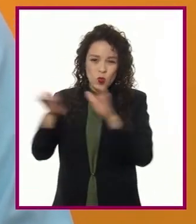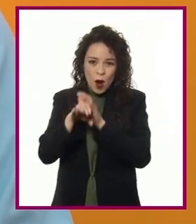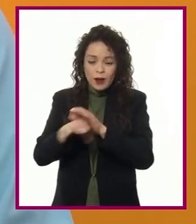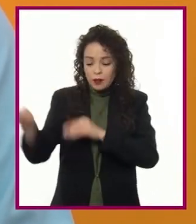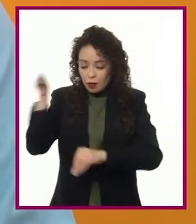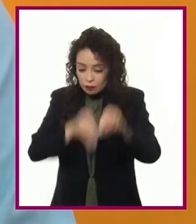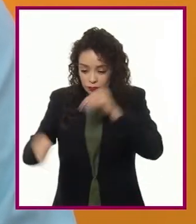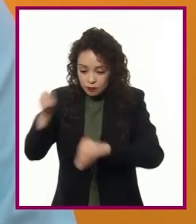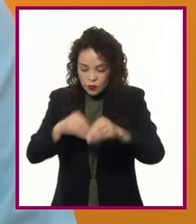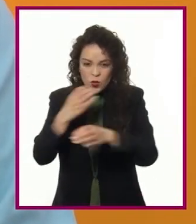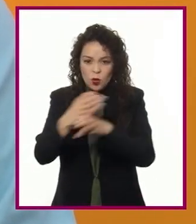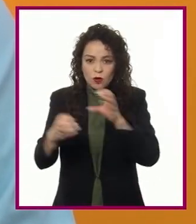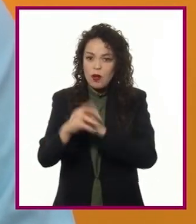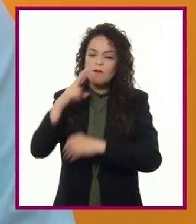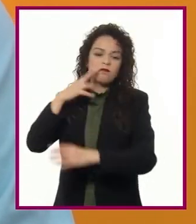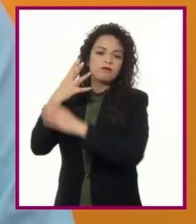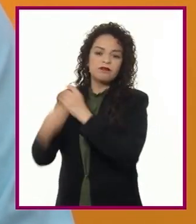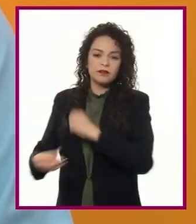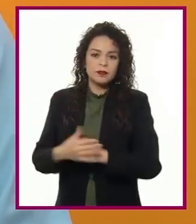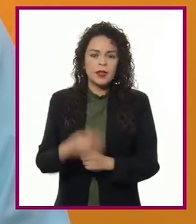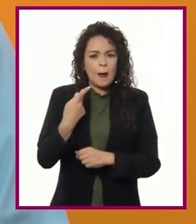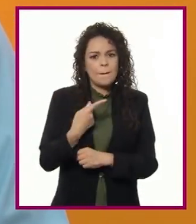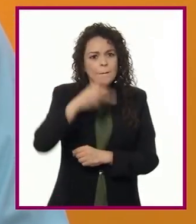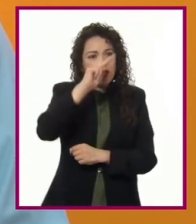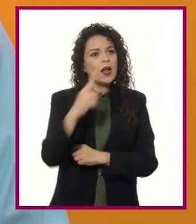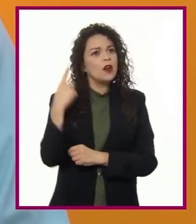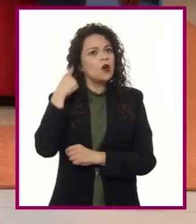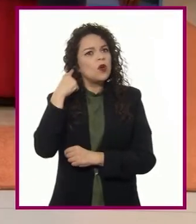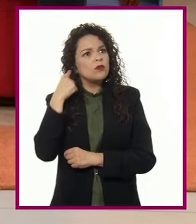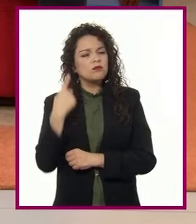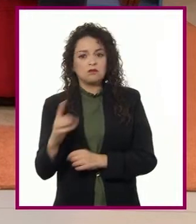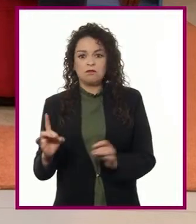pronto escucha a alguien que toca la ventana.